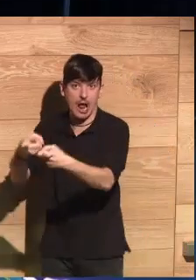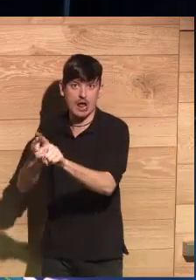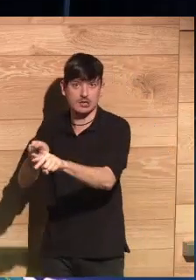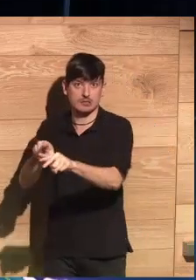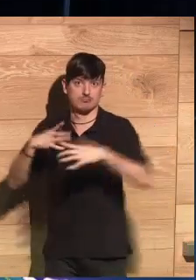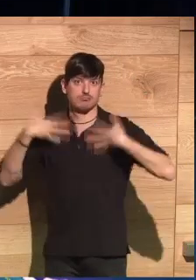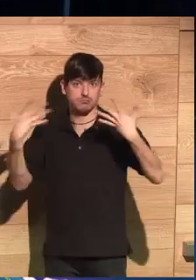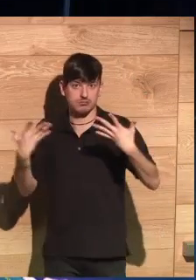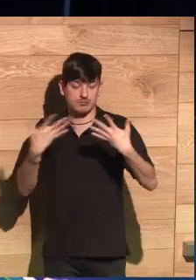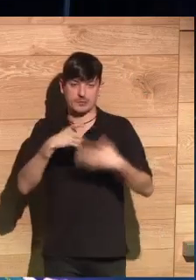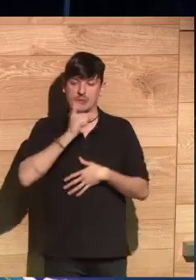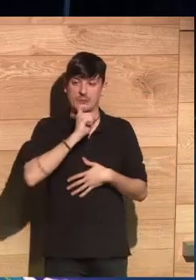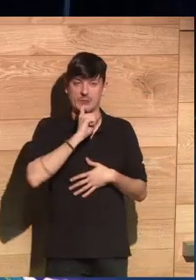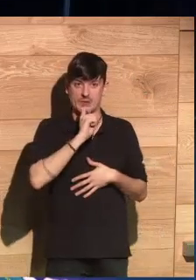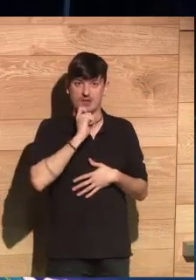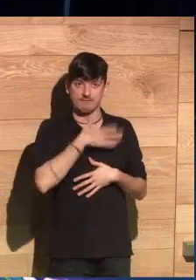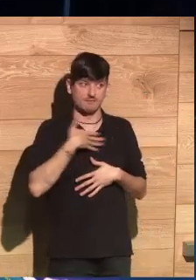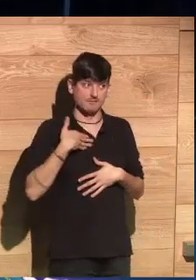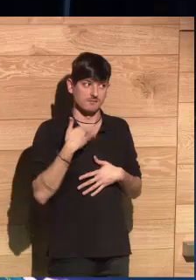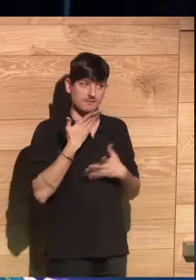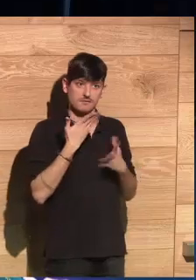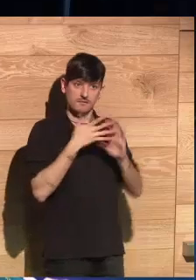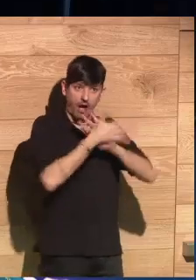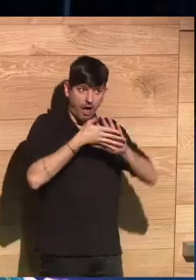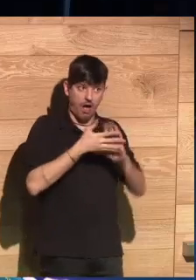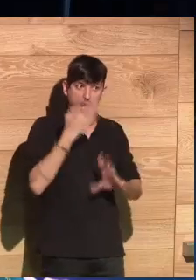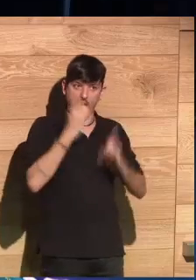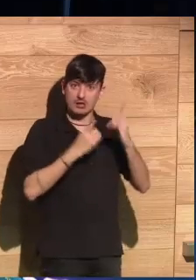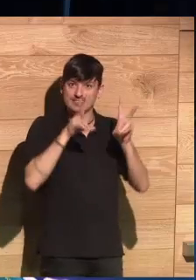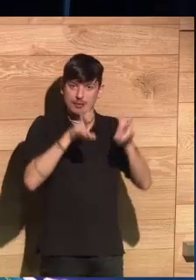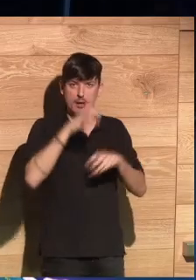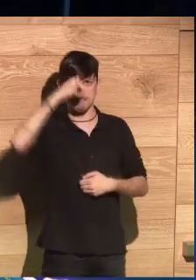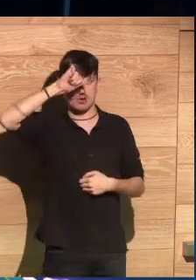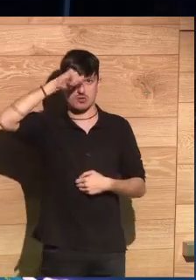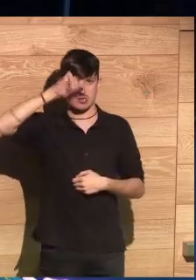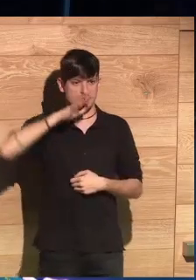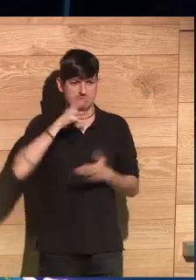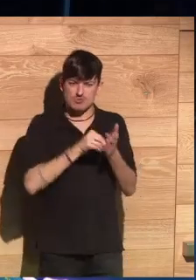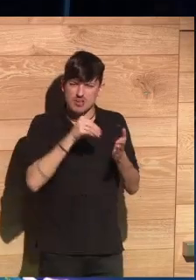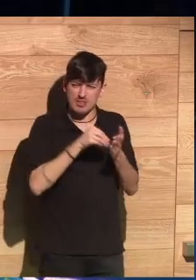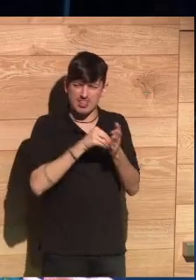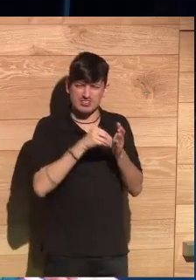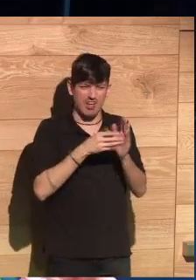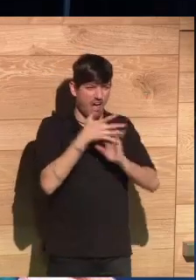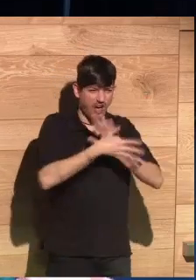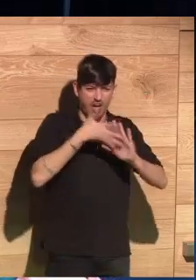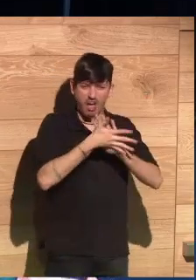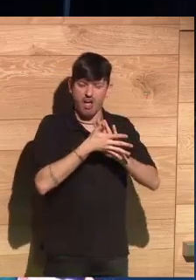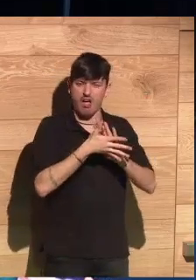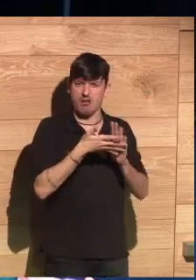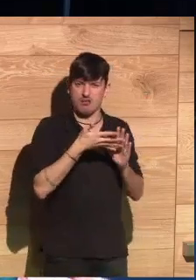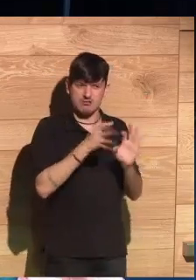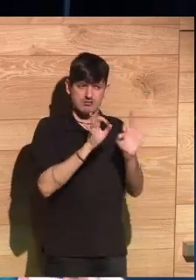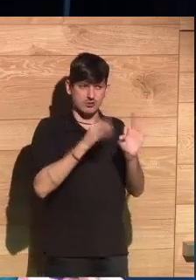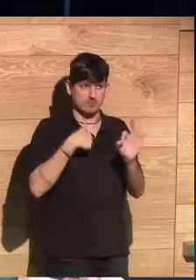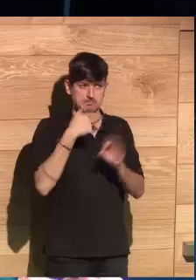Entonces es muy complejo y quería tocar también esa reflexión, esa masculinidad, porque muchas veces hablamos de otras masculinidades, pero esa